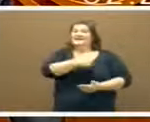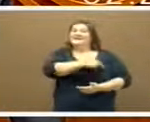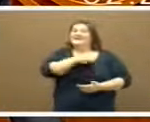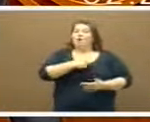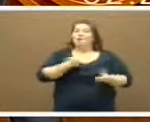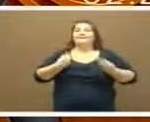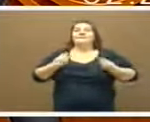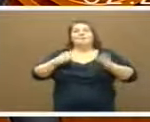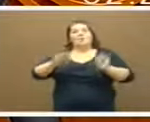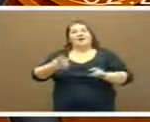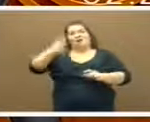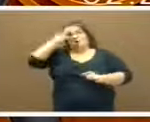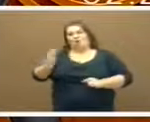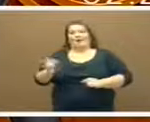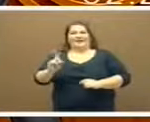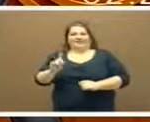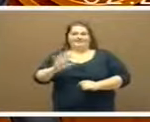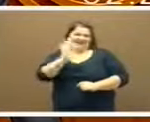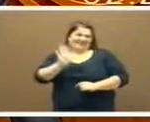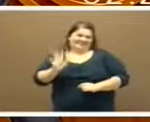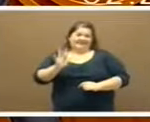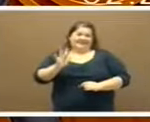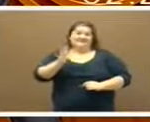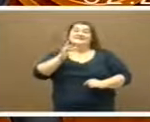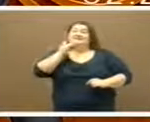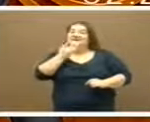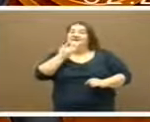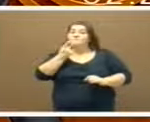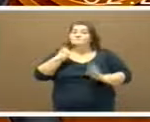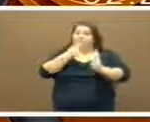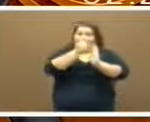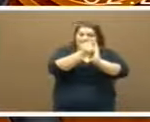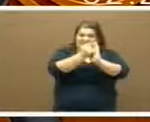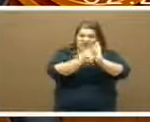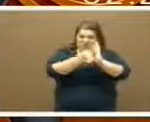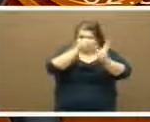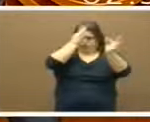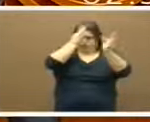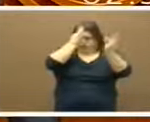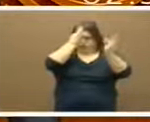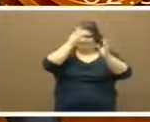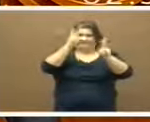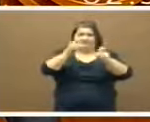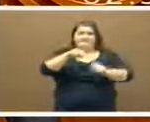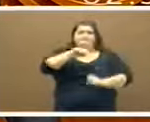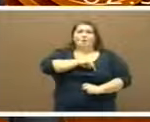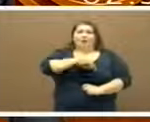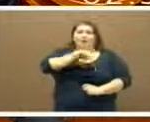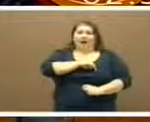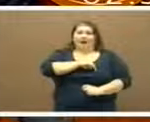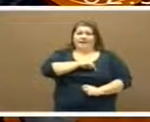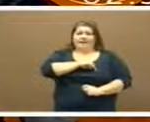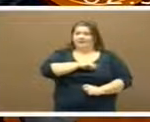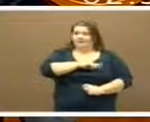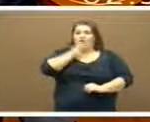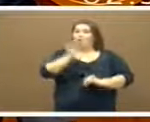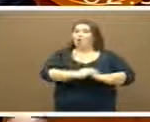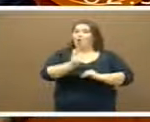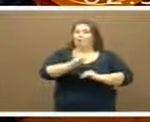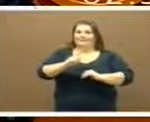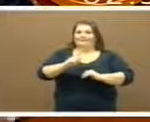paganos, sobre todo cuando se trata de no cumplir los preceptos más rigurosos en materia de moral y de ética